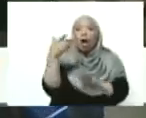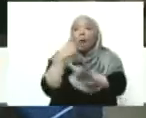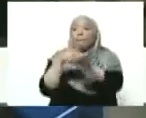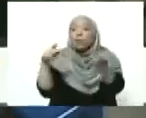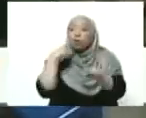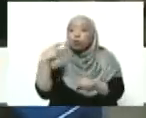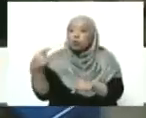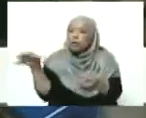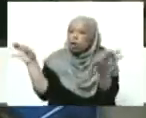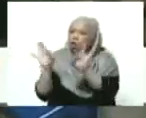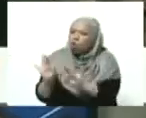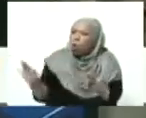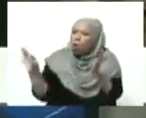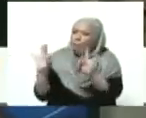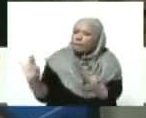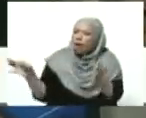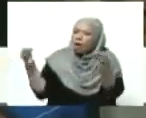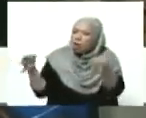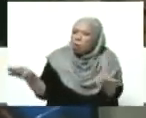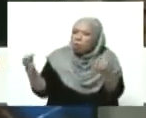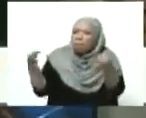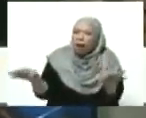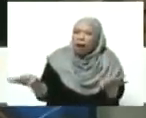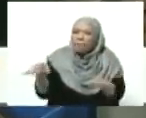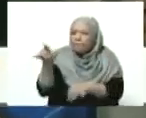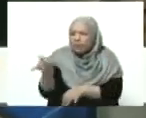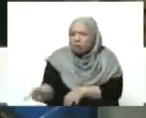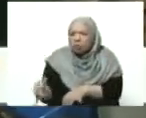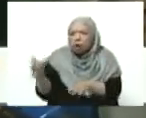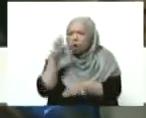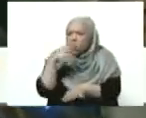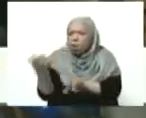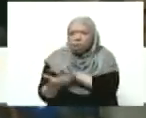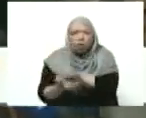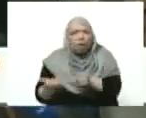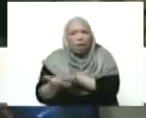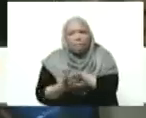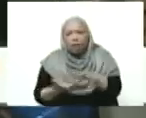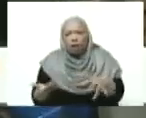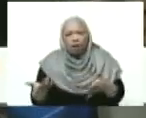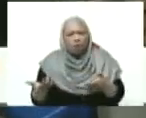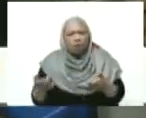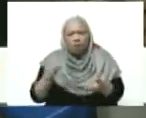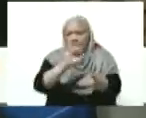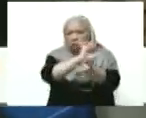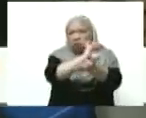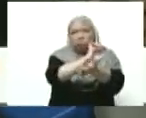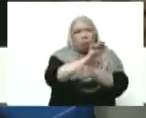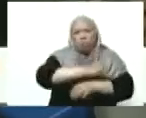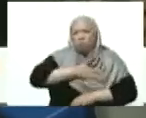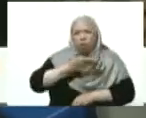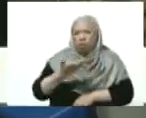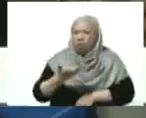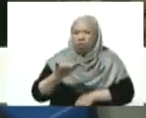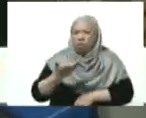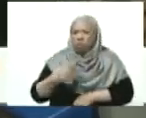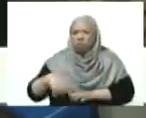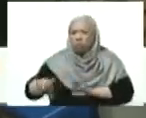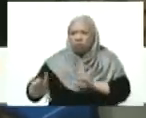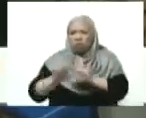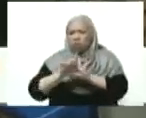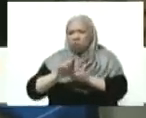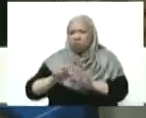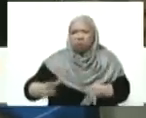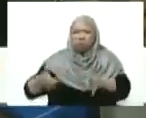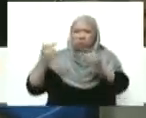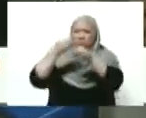legal, la Interpol dice, y así está tipificado, no tiene ningún impedimento legal que evite